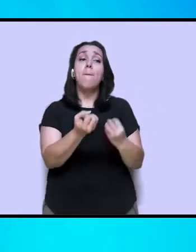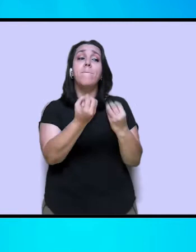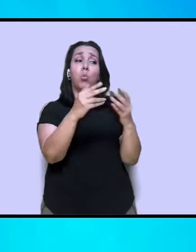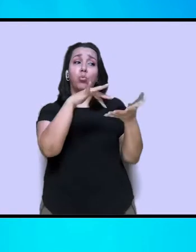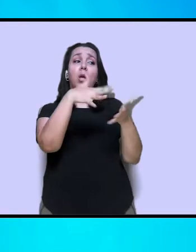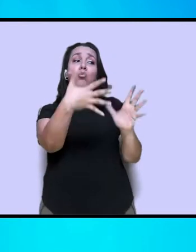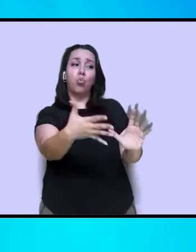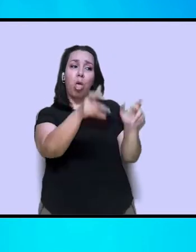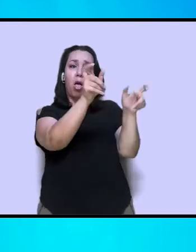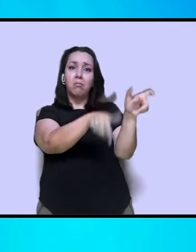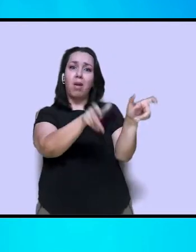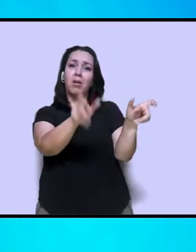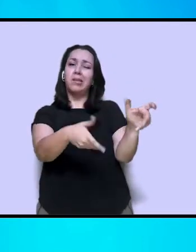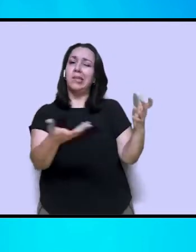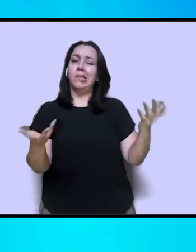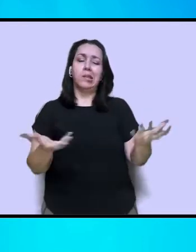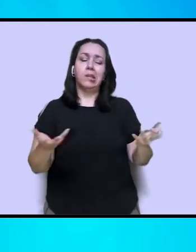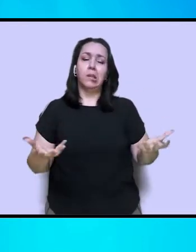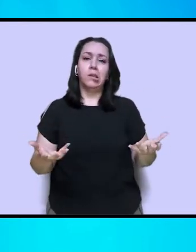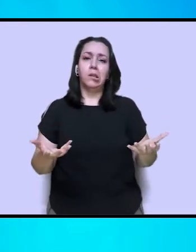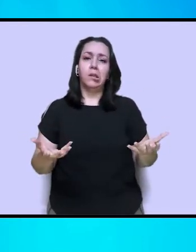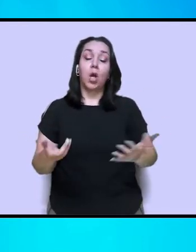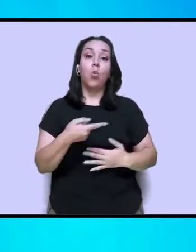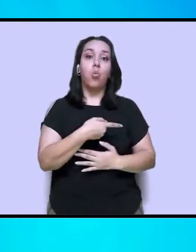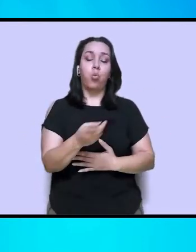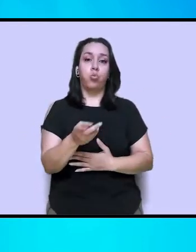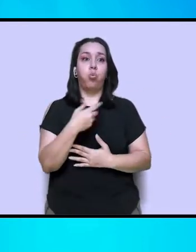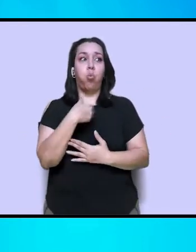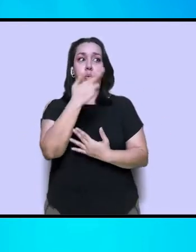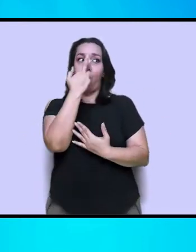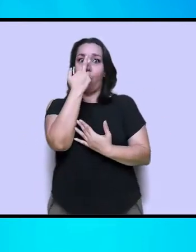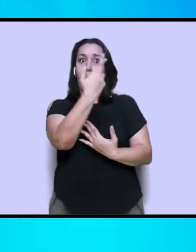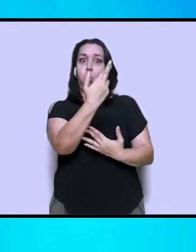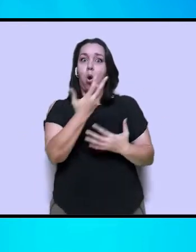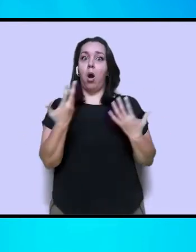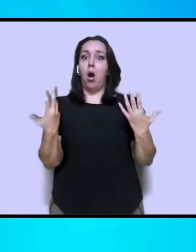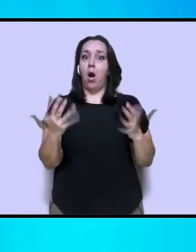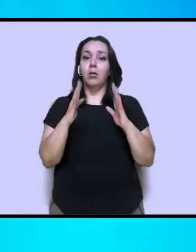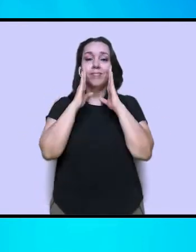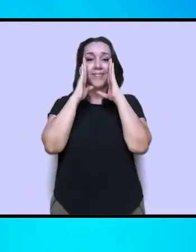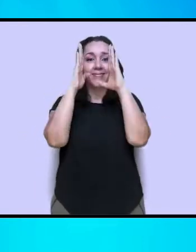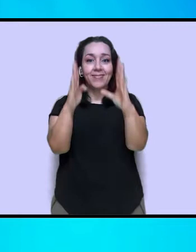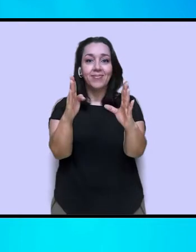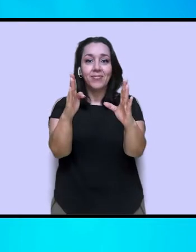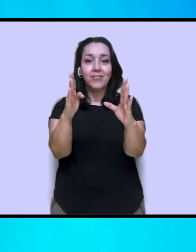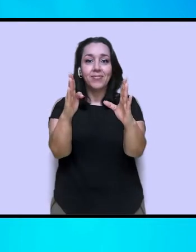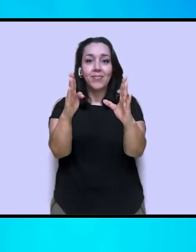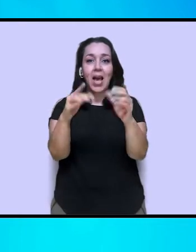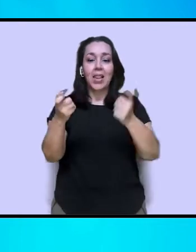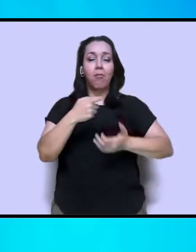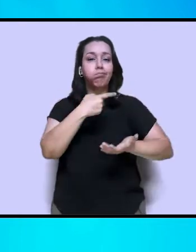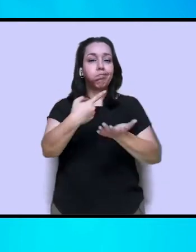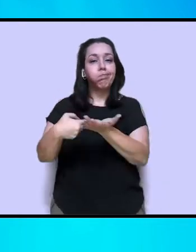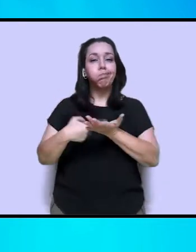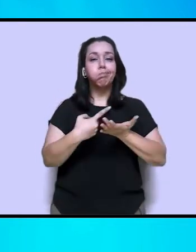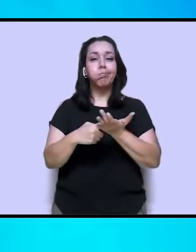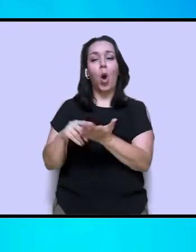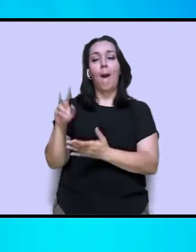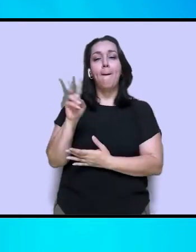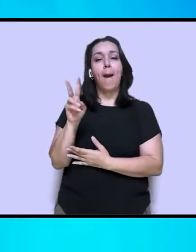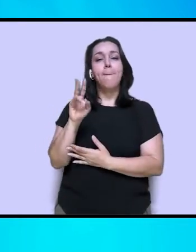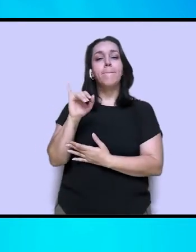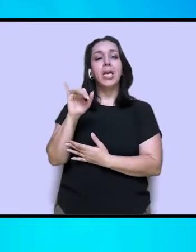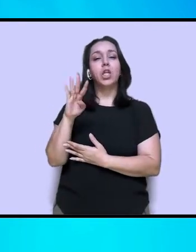de nuestros estudiantes. Por eso, con el mayor respeto, solicitamos su atención a la disertación de don